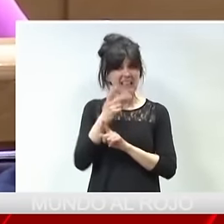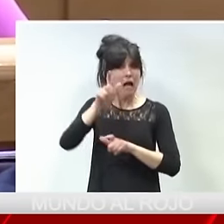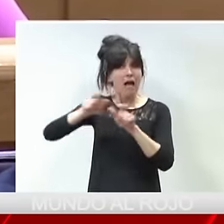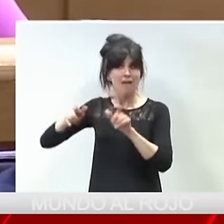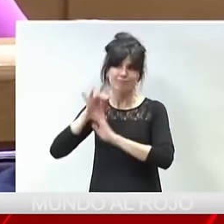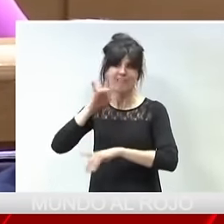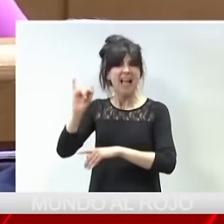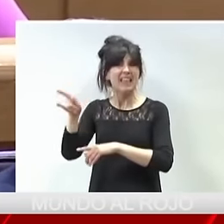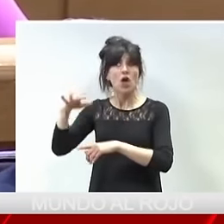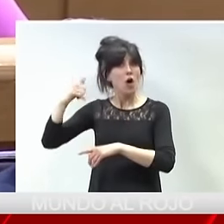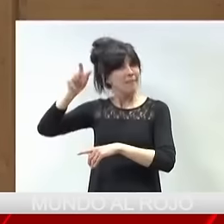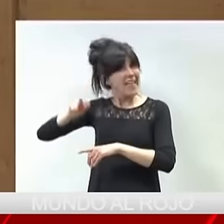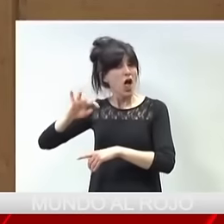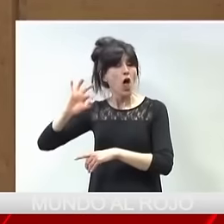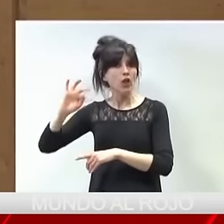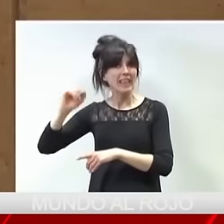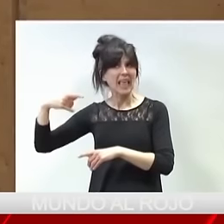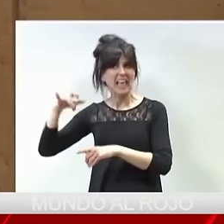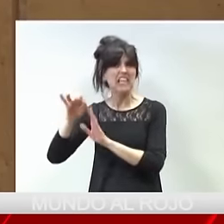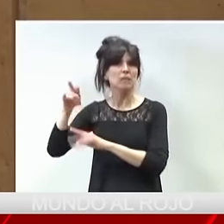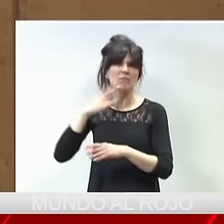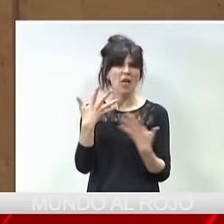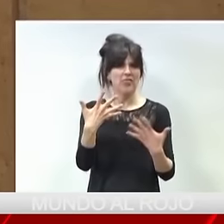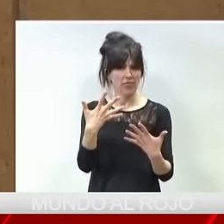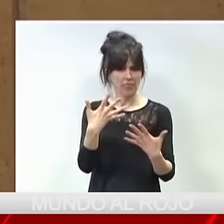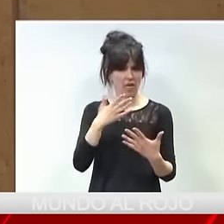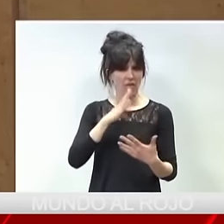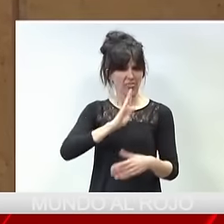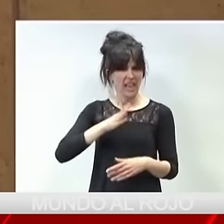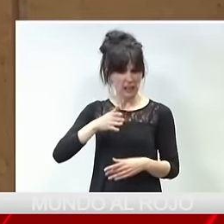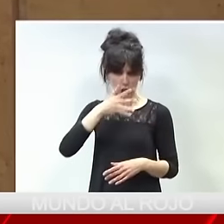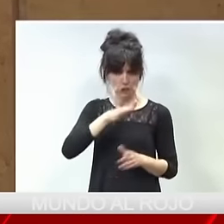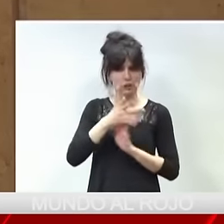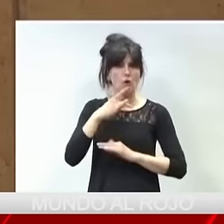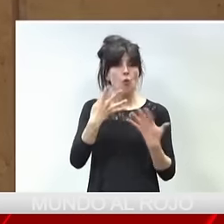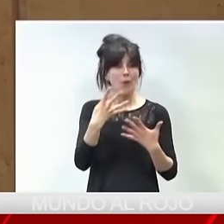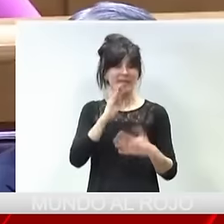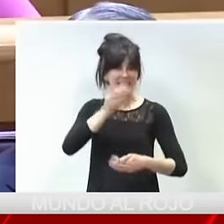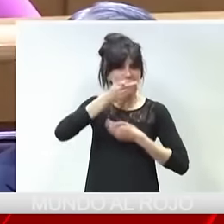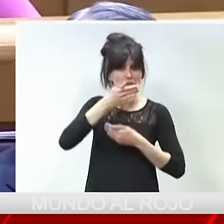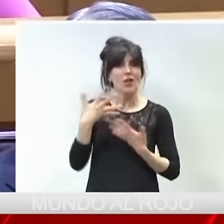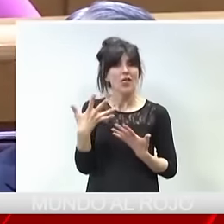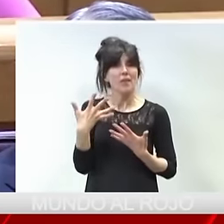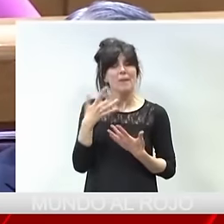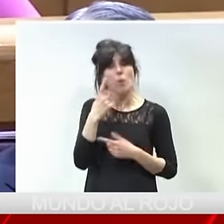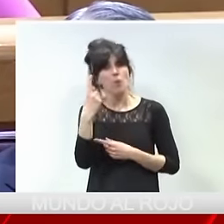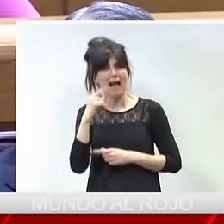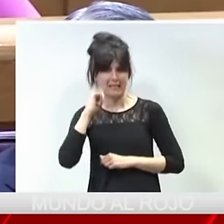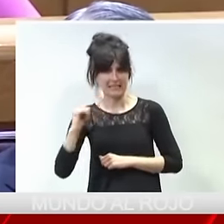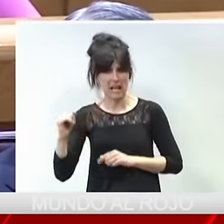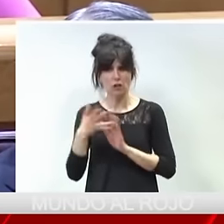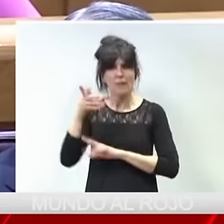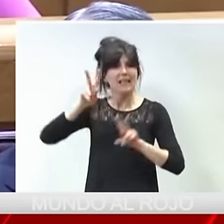en al menos 10 delitos, 9 secuestros y un asesinato. Por respeto a la justicia, por respeto a